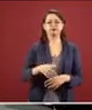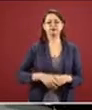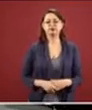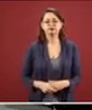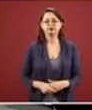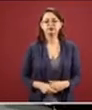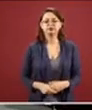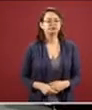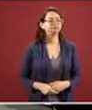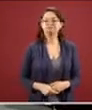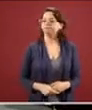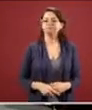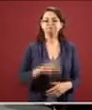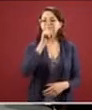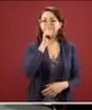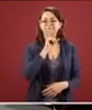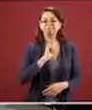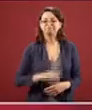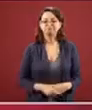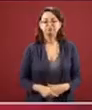Sí, no es cierto,